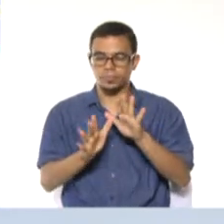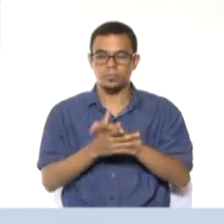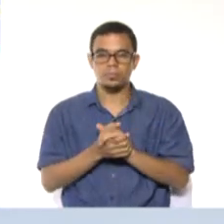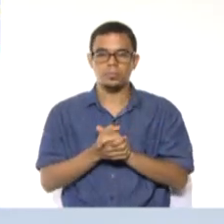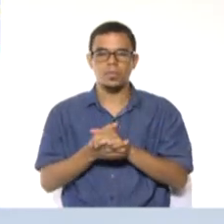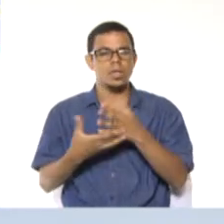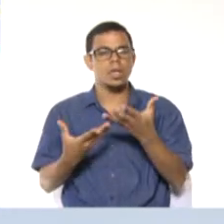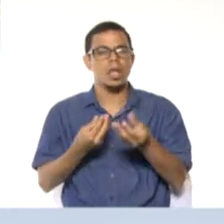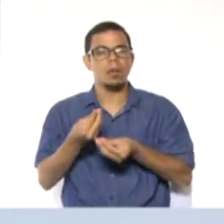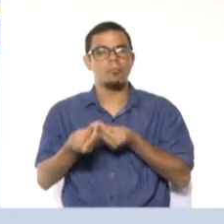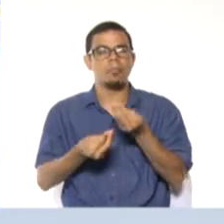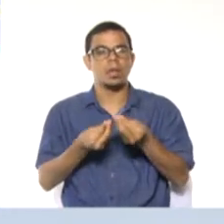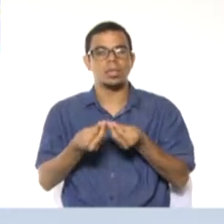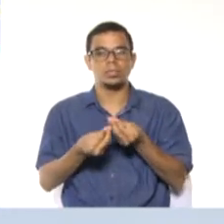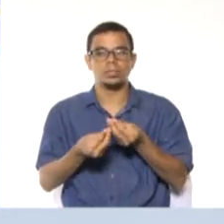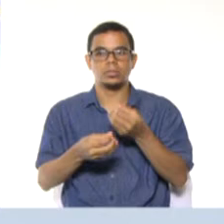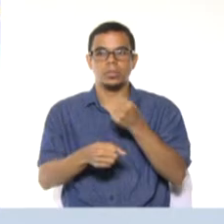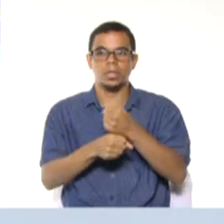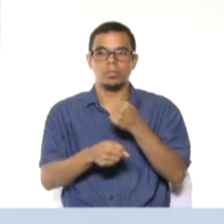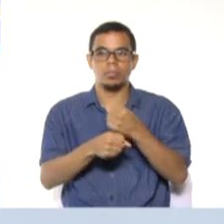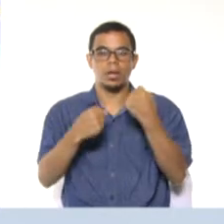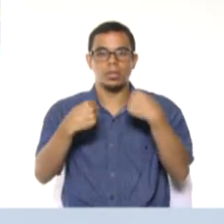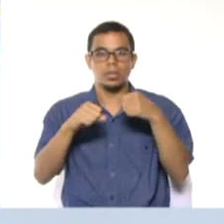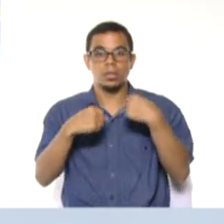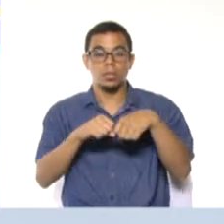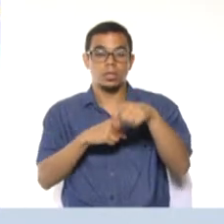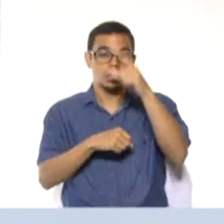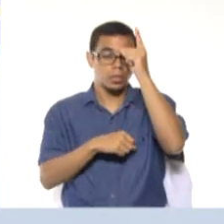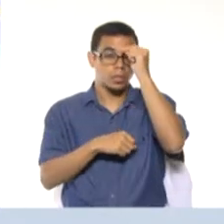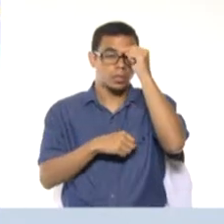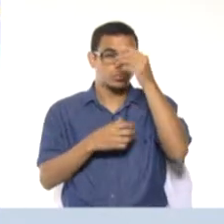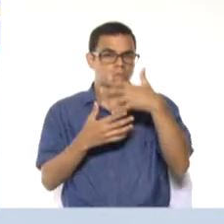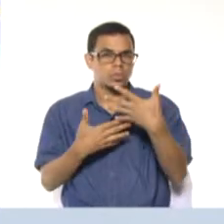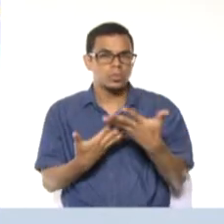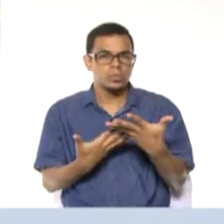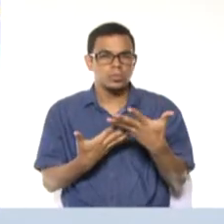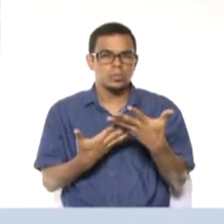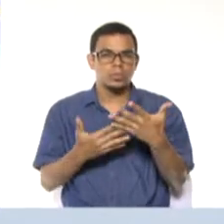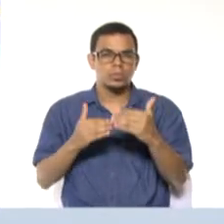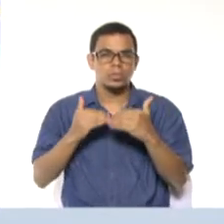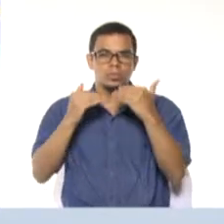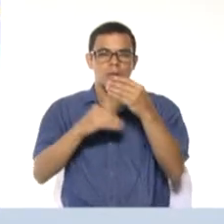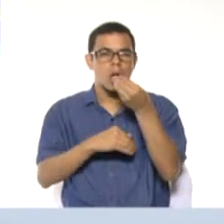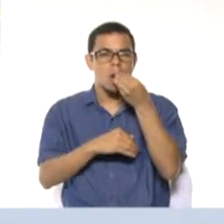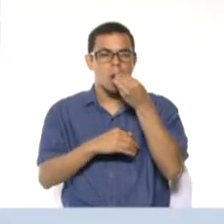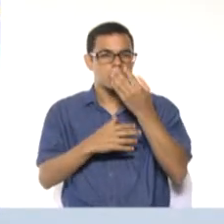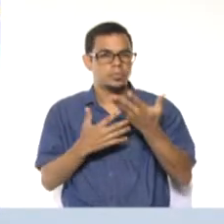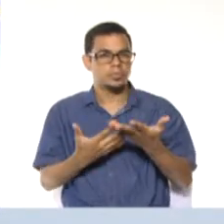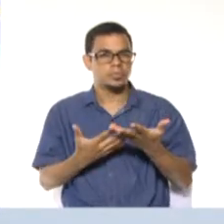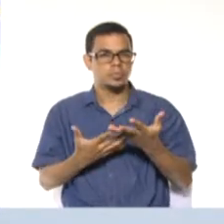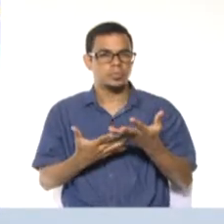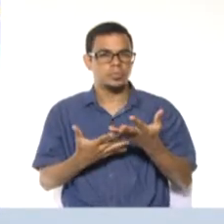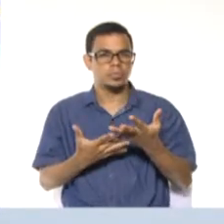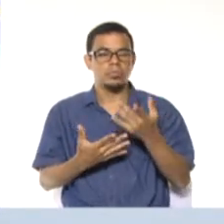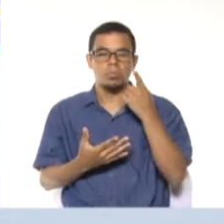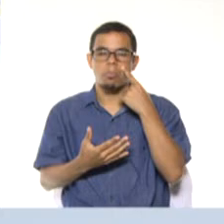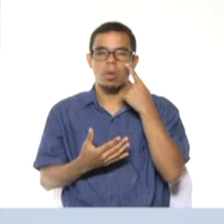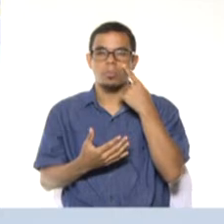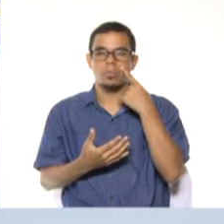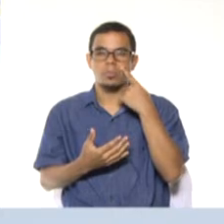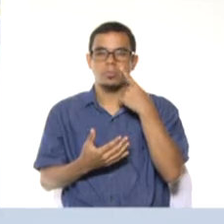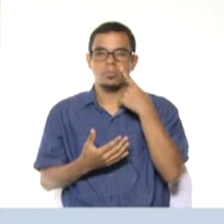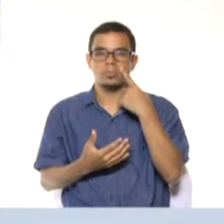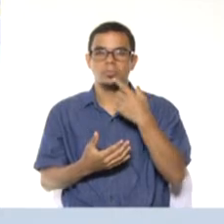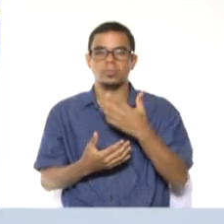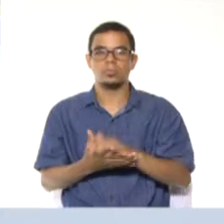entonces de qué pueden realizar desde los talleres de educación laboral en cuanto a la soberanía alimentaria. Para ello los invito a